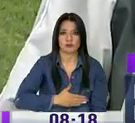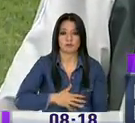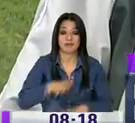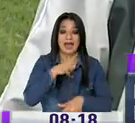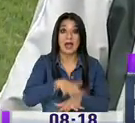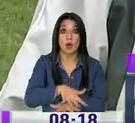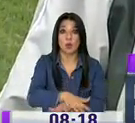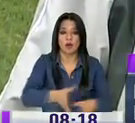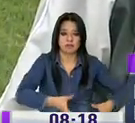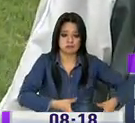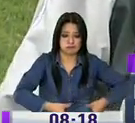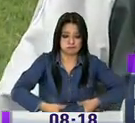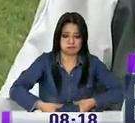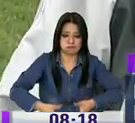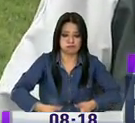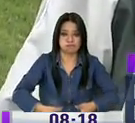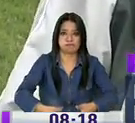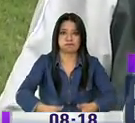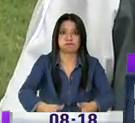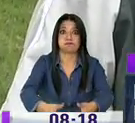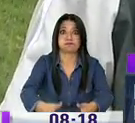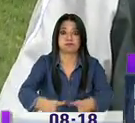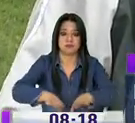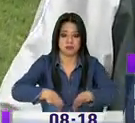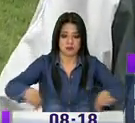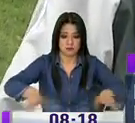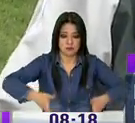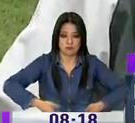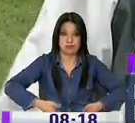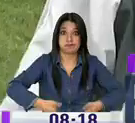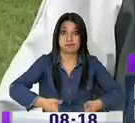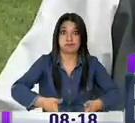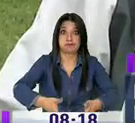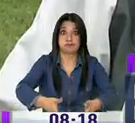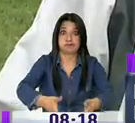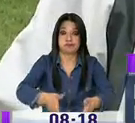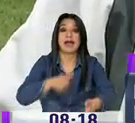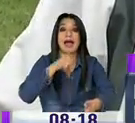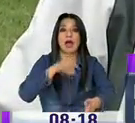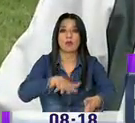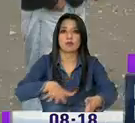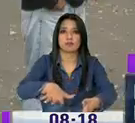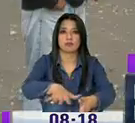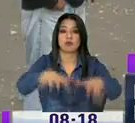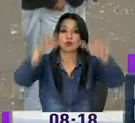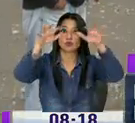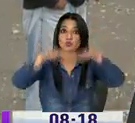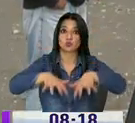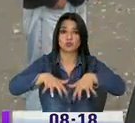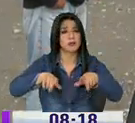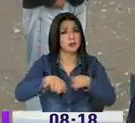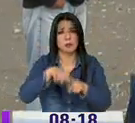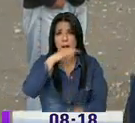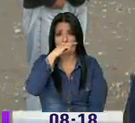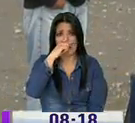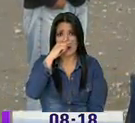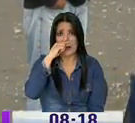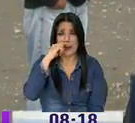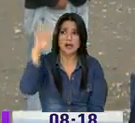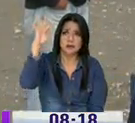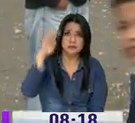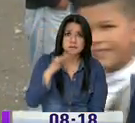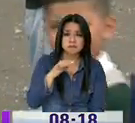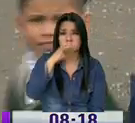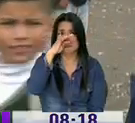aguas servidas sí para que vayan paralelas a las aguas de lluvia para evitar los malos olores y los